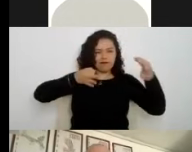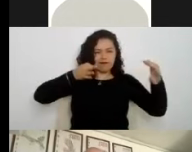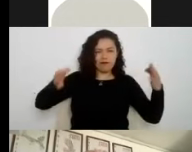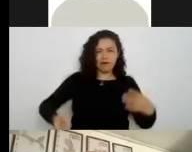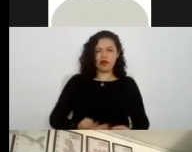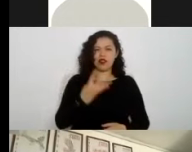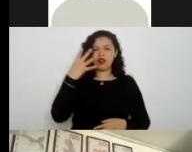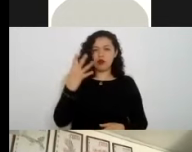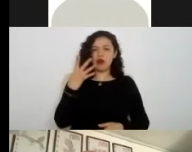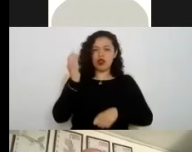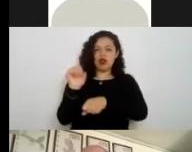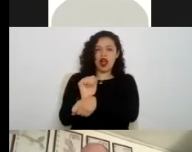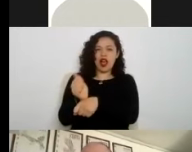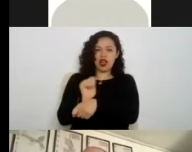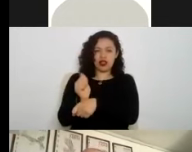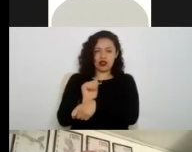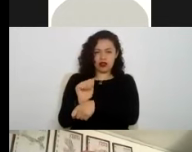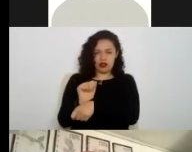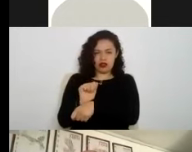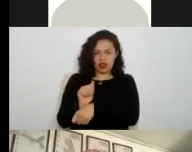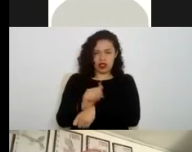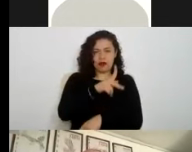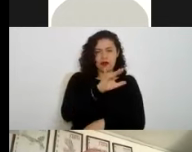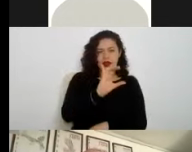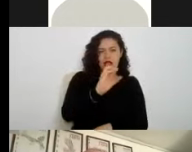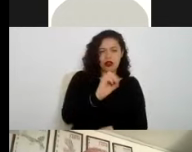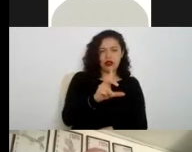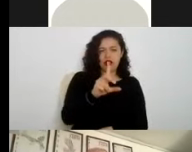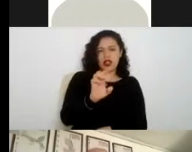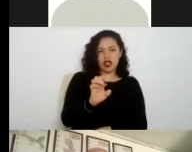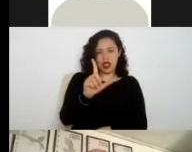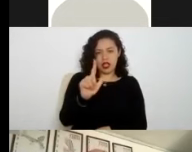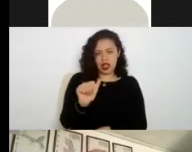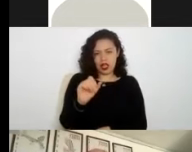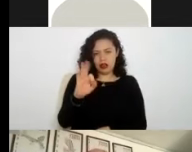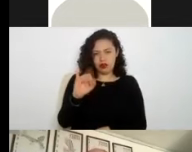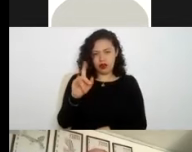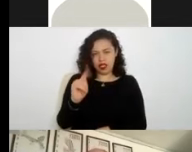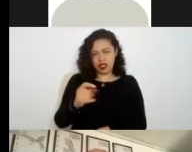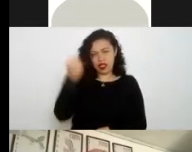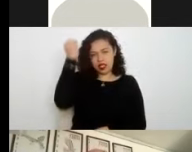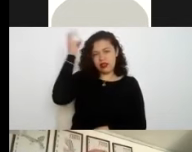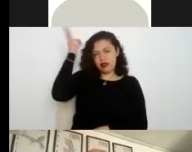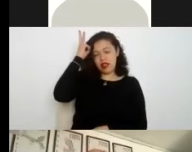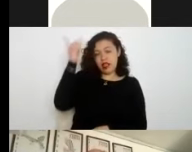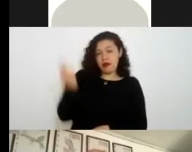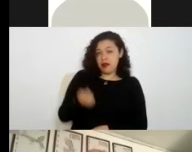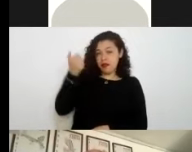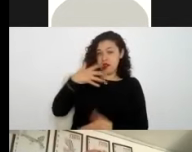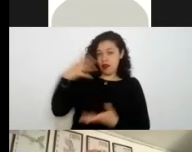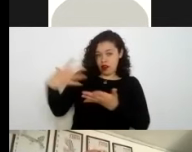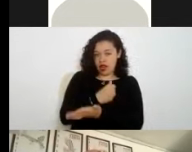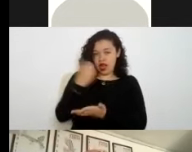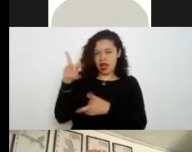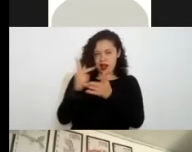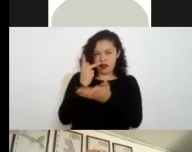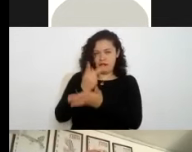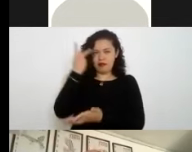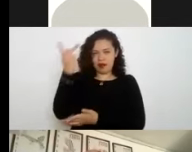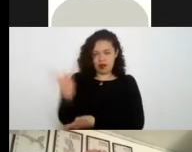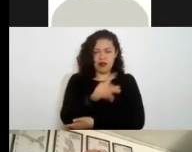4 actores. Paco de la Fuente, él es el primer actor con síndrome de Down que gana un Ariel. Alan Téllez, como vieron, pues él